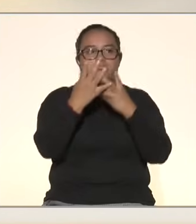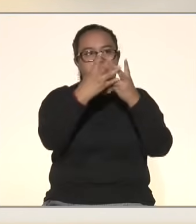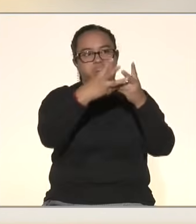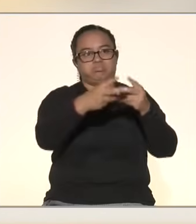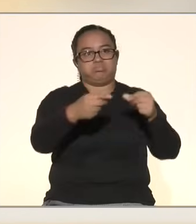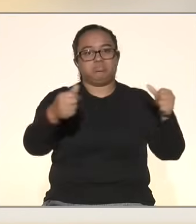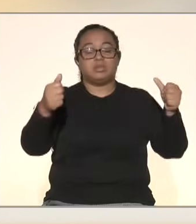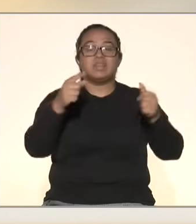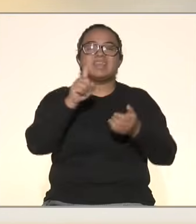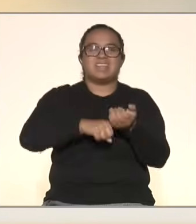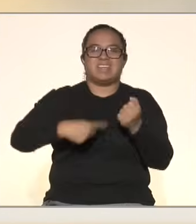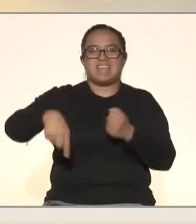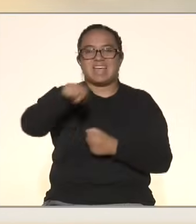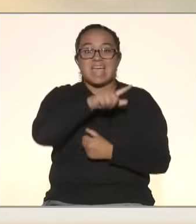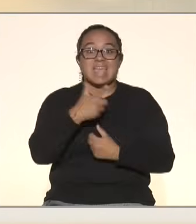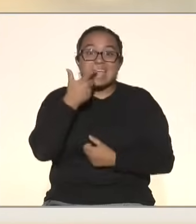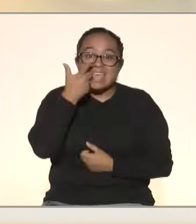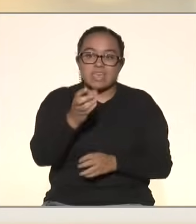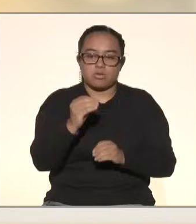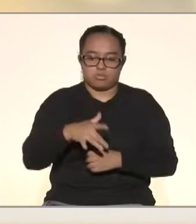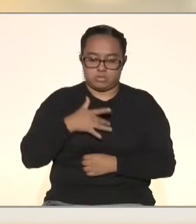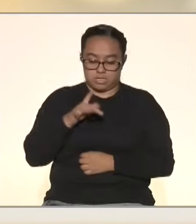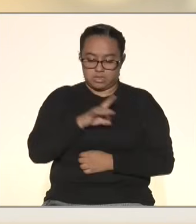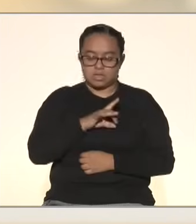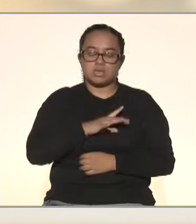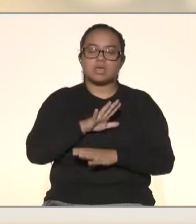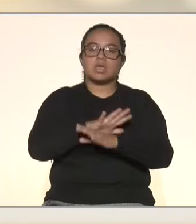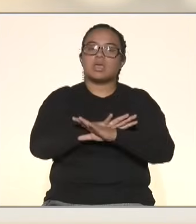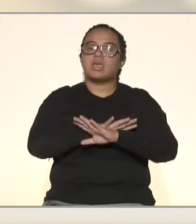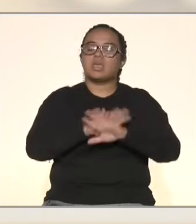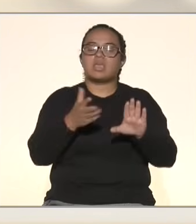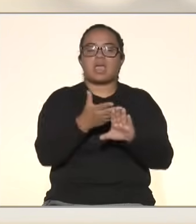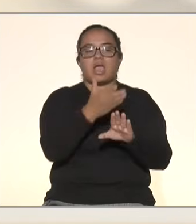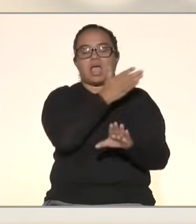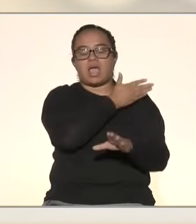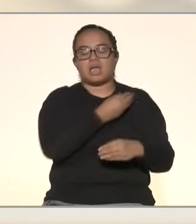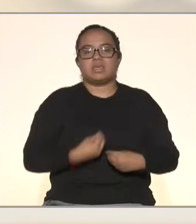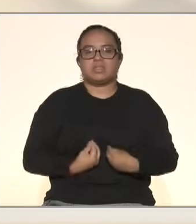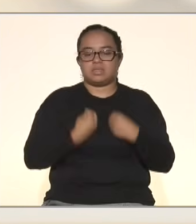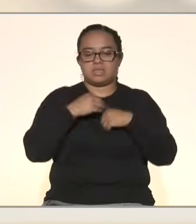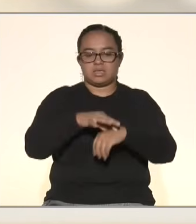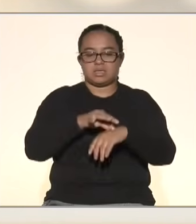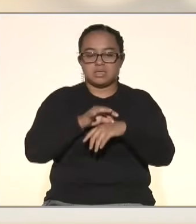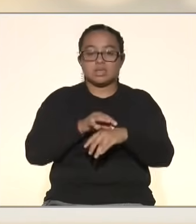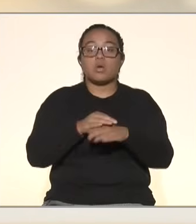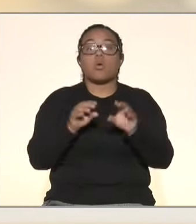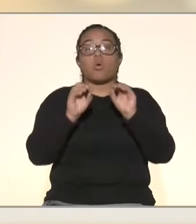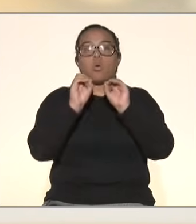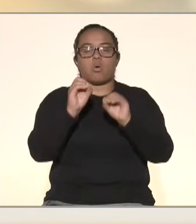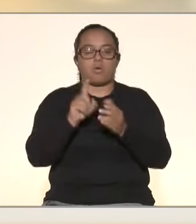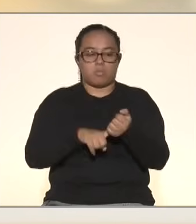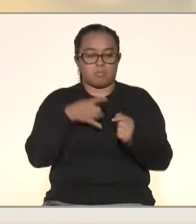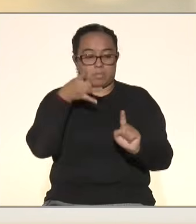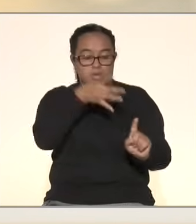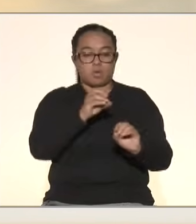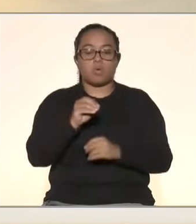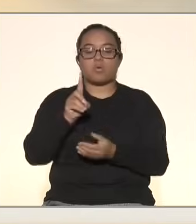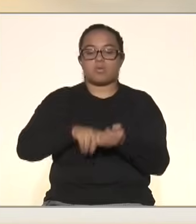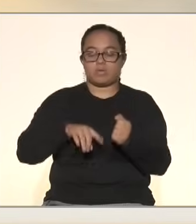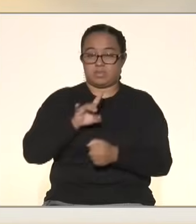Todo lo que se deseaba o temía ya había sido vivido mientras se deseó o temió.